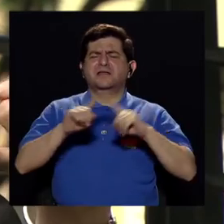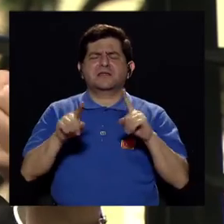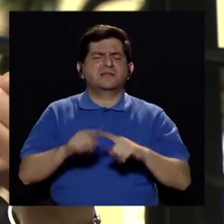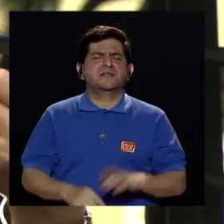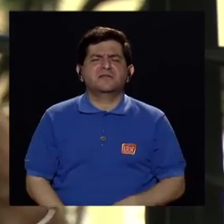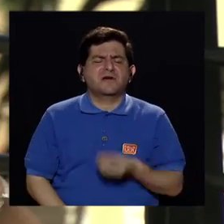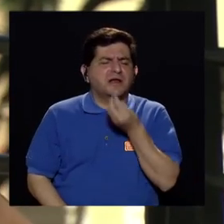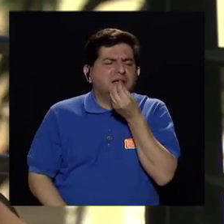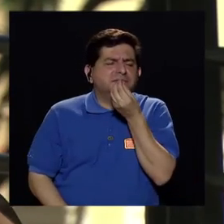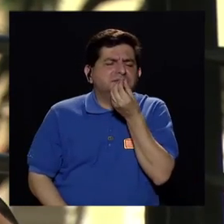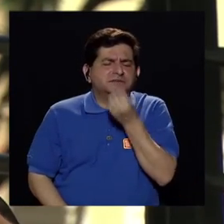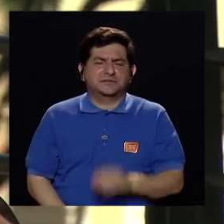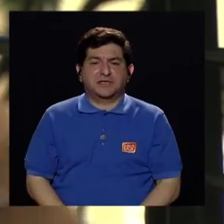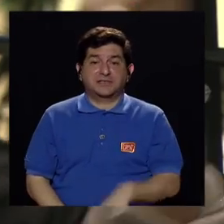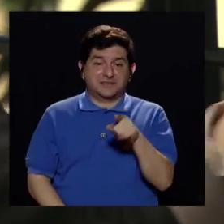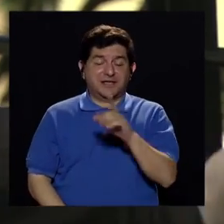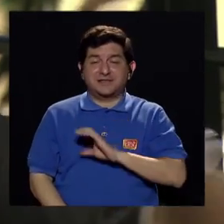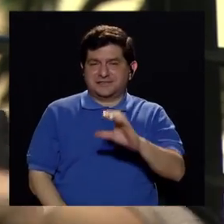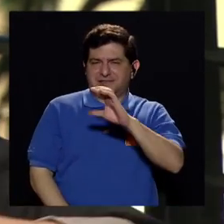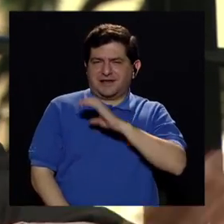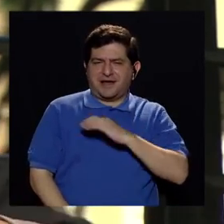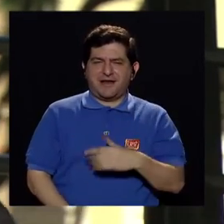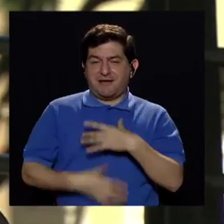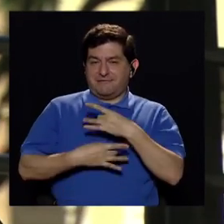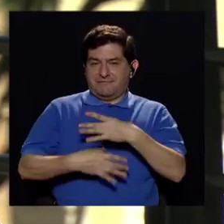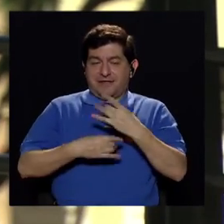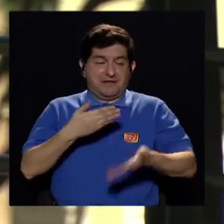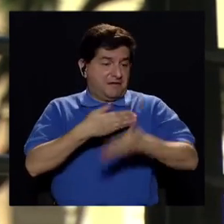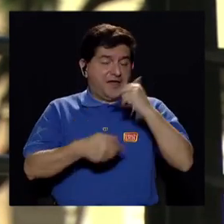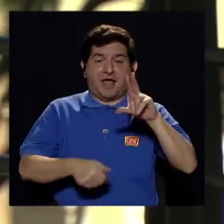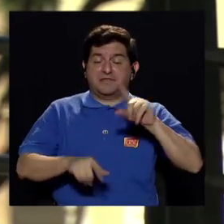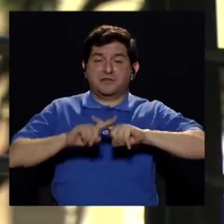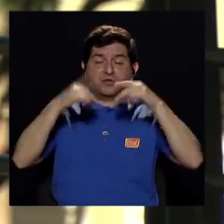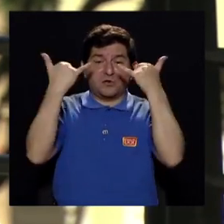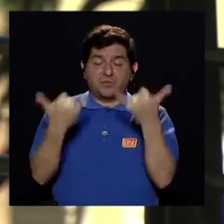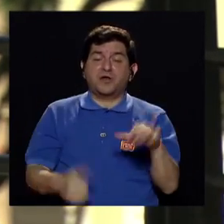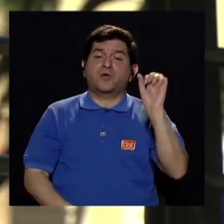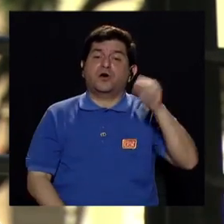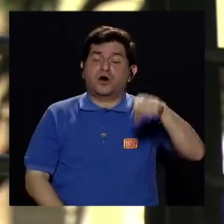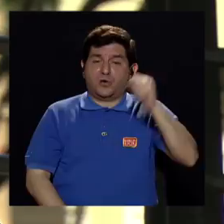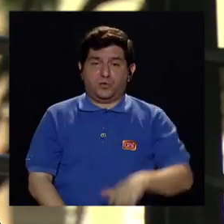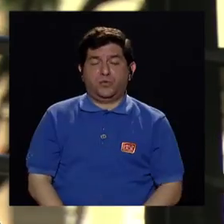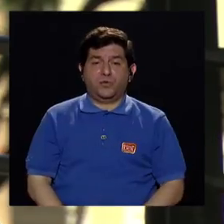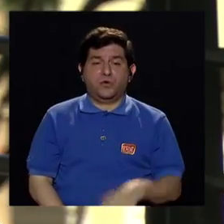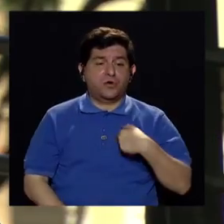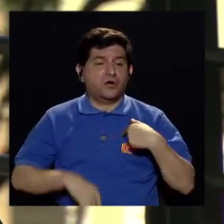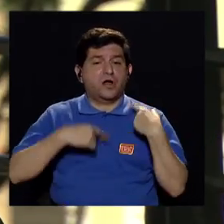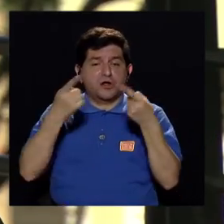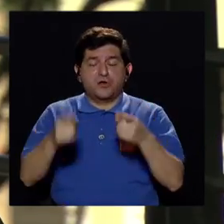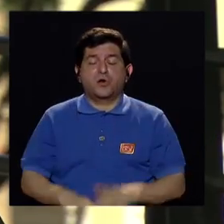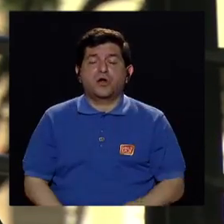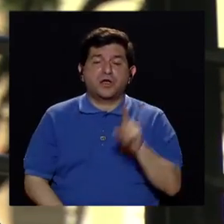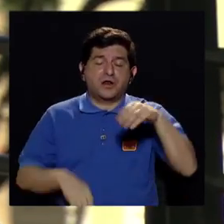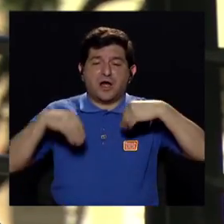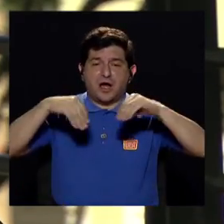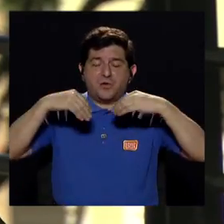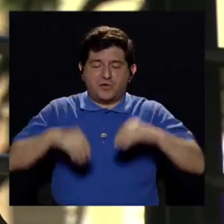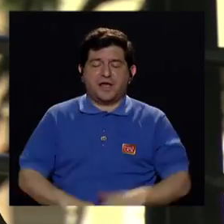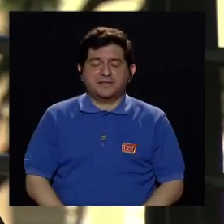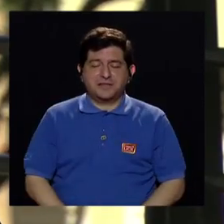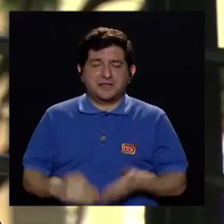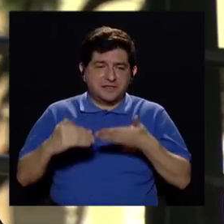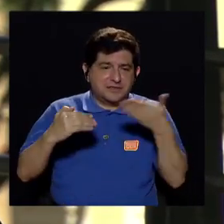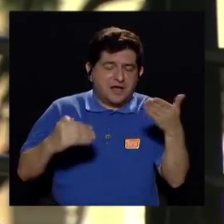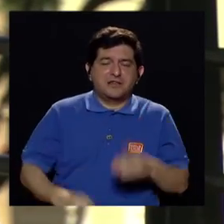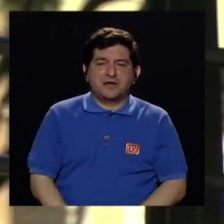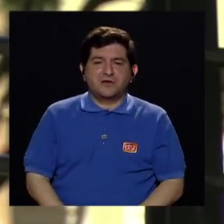den esa parte de picardía que tal vez no lo hice antes, pero lo puedo hacer ahora. Puedo ir a un sex shop que nunca lo hice, pero vamos a ver qué